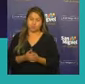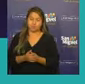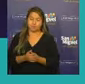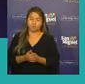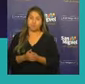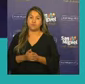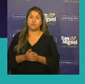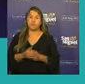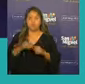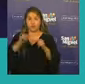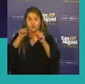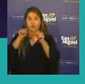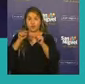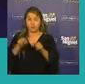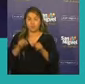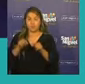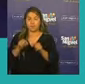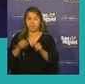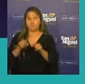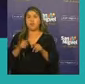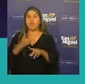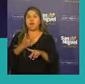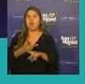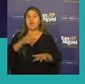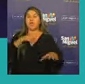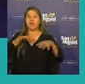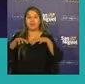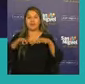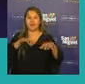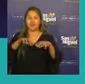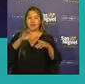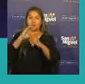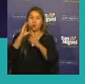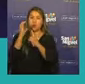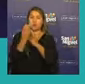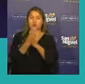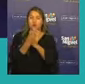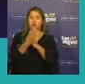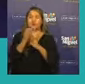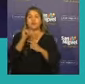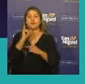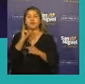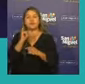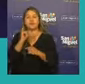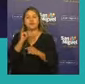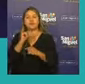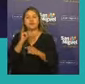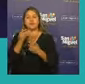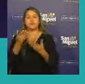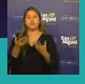Desde ahí tenemos muchas actividades culturales, pero actividades culturales que son